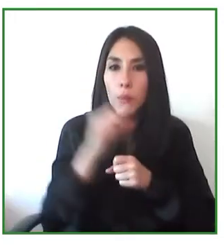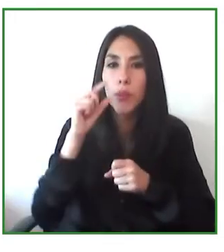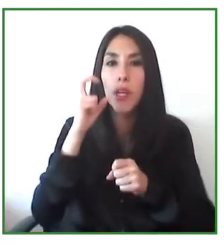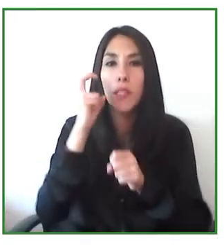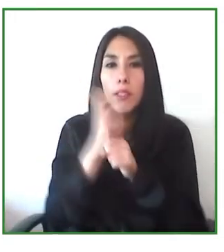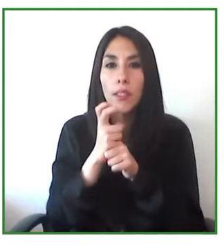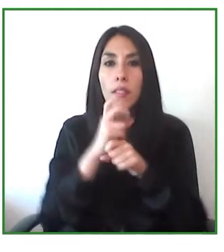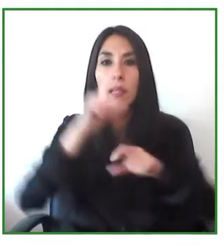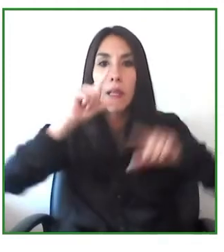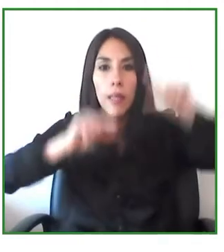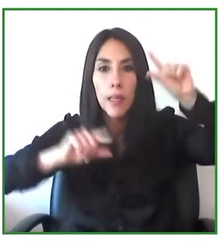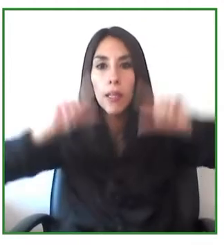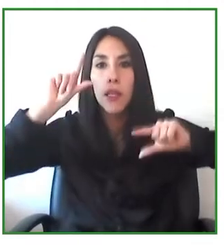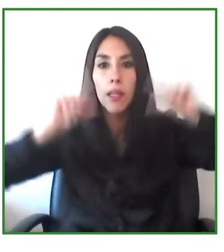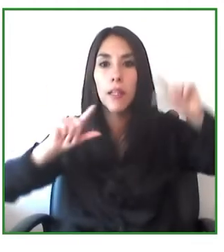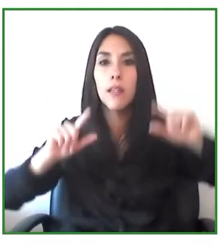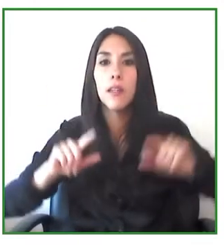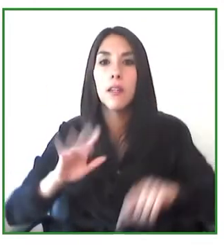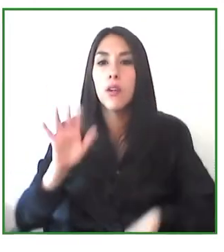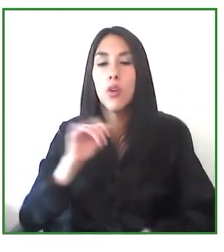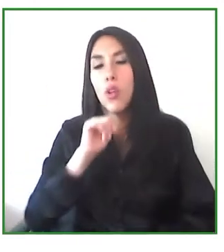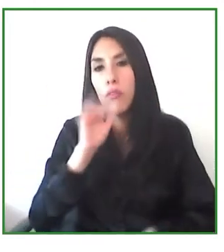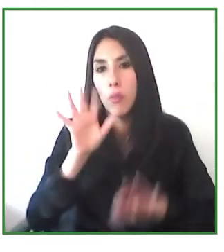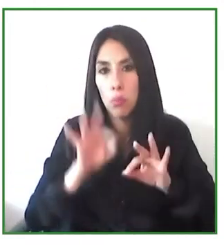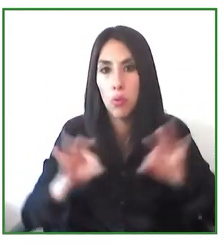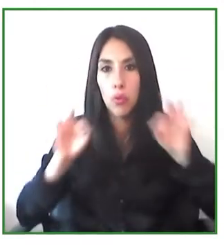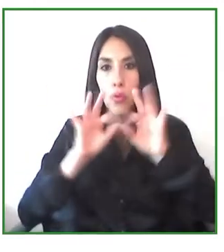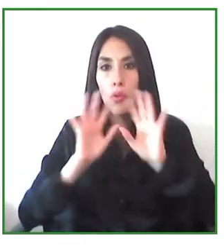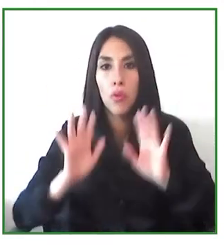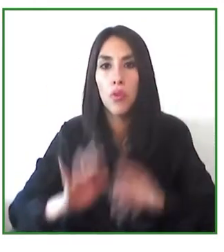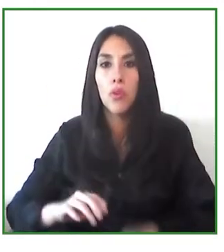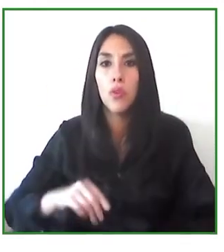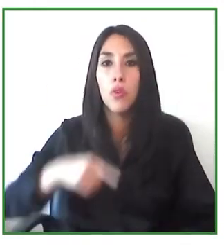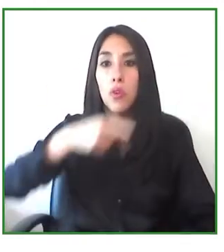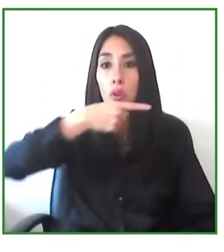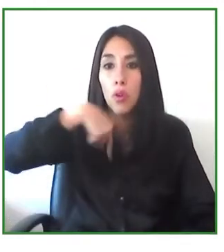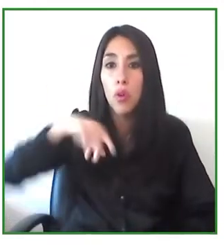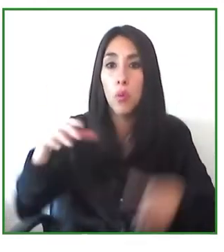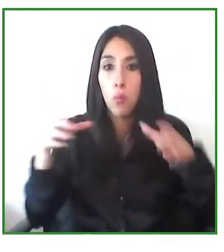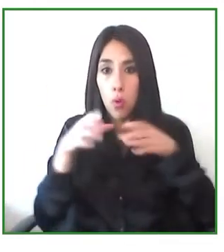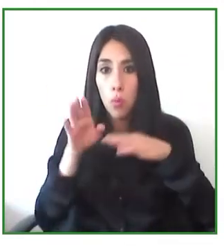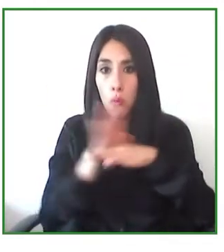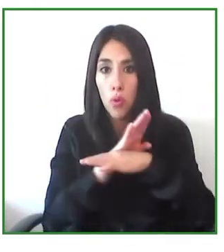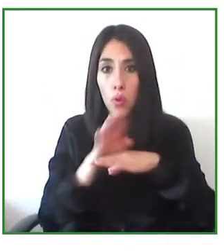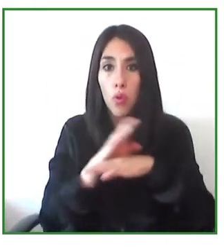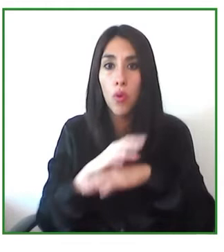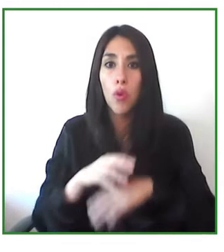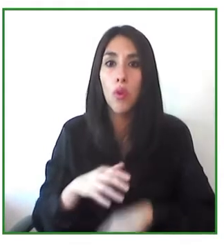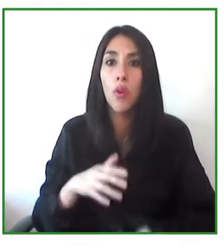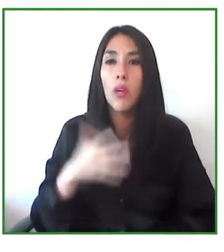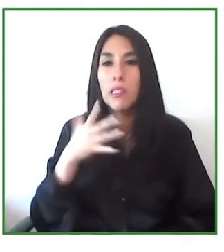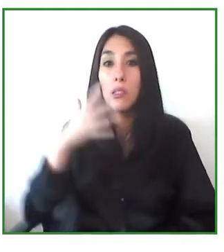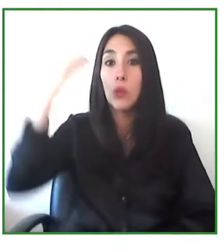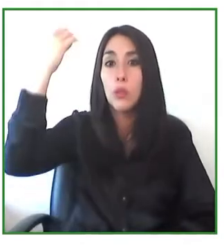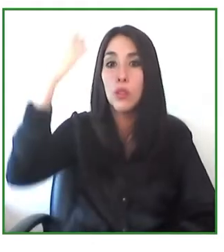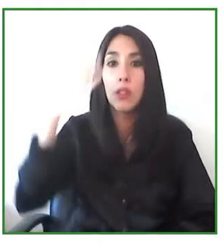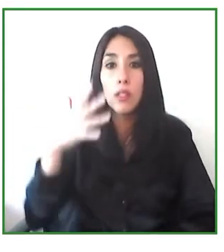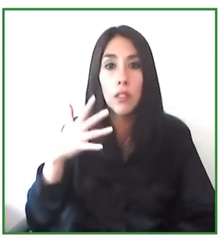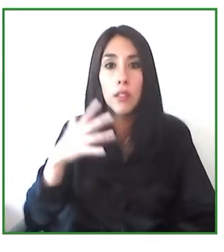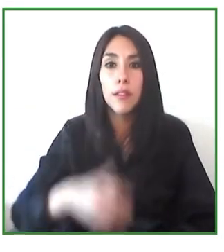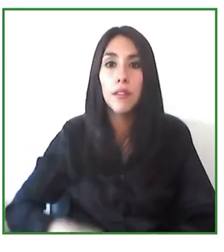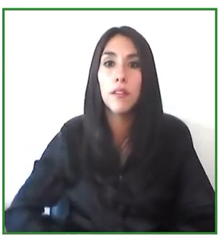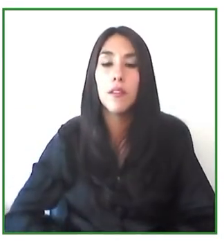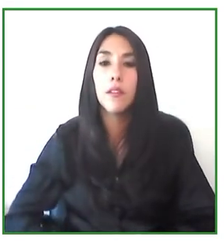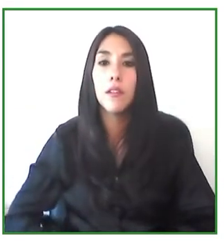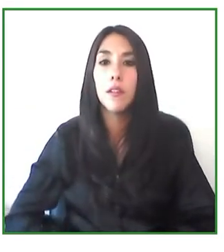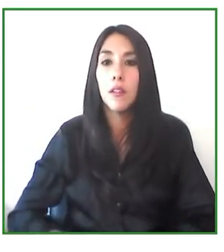Nosotros, en la Fundación Luz, que es una fundación que lleva alrededor de 98 años trabajando por la inclusión integral de personas con